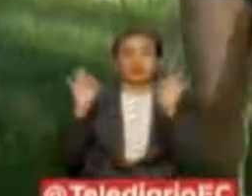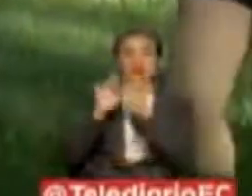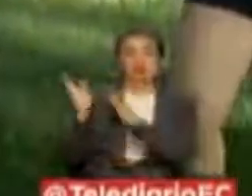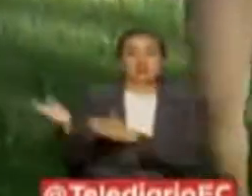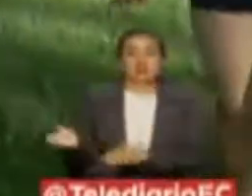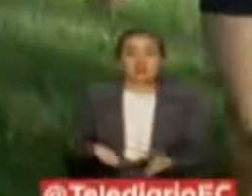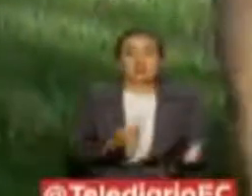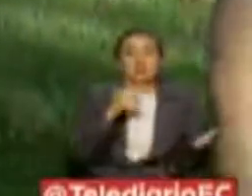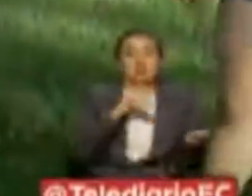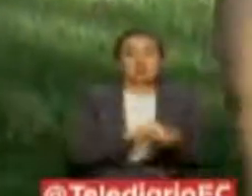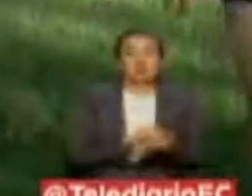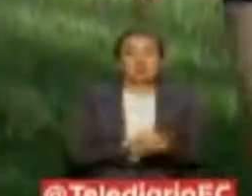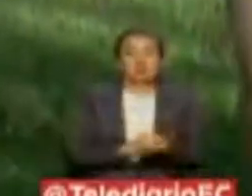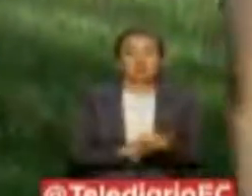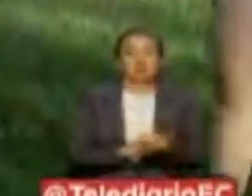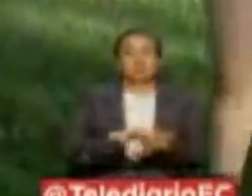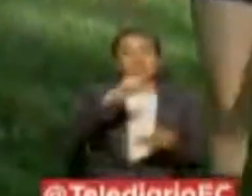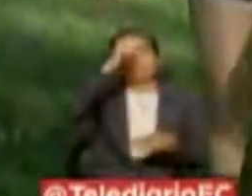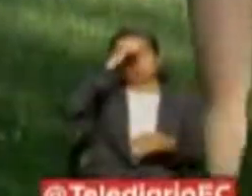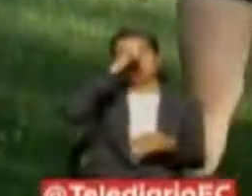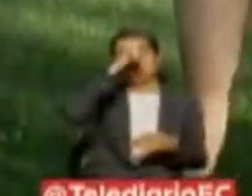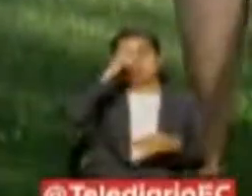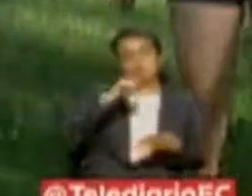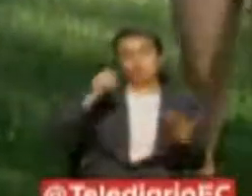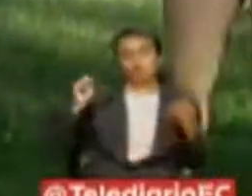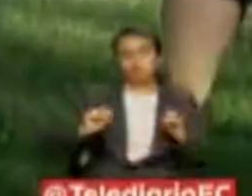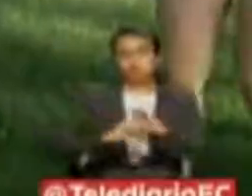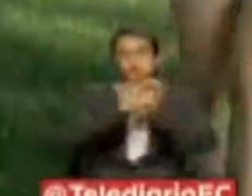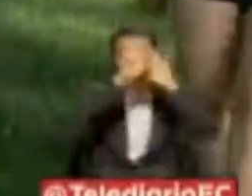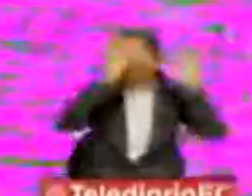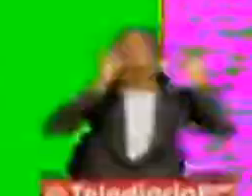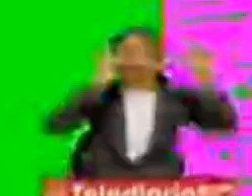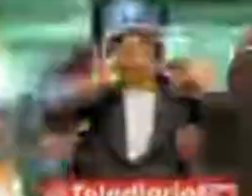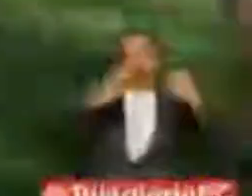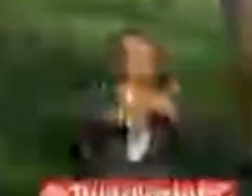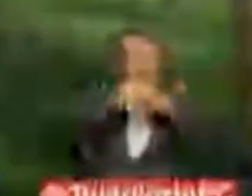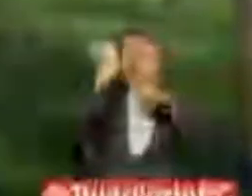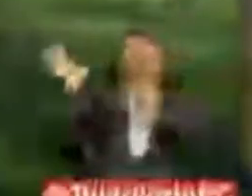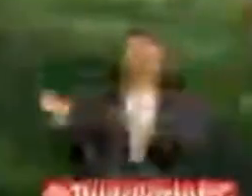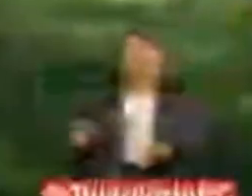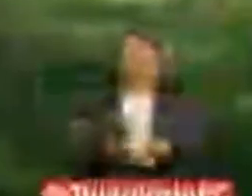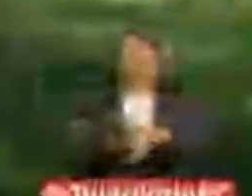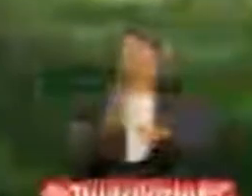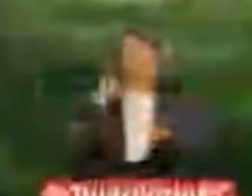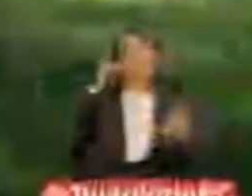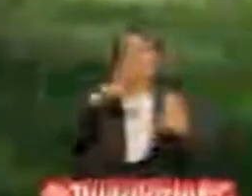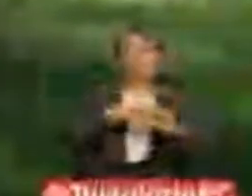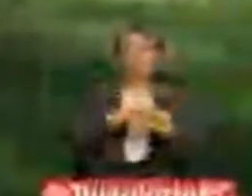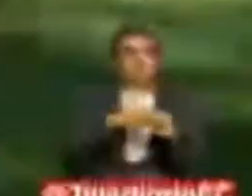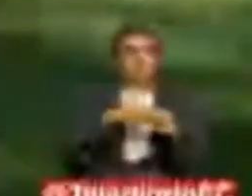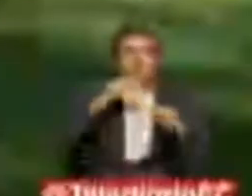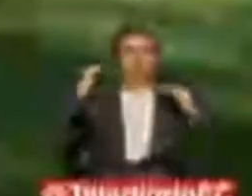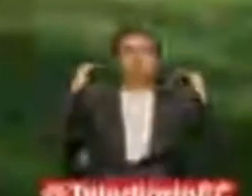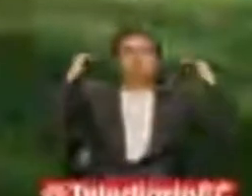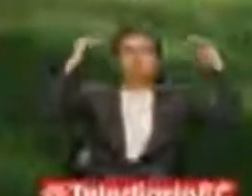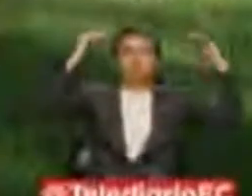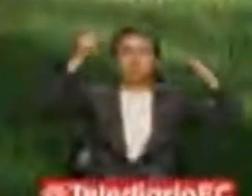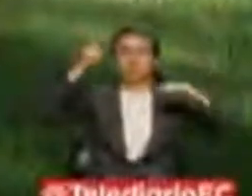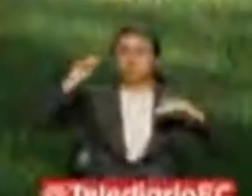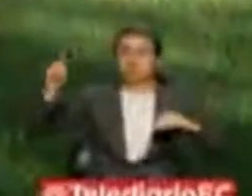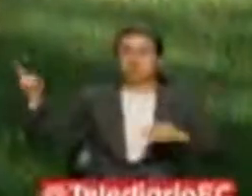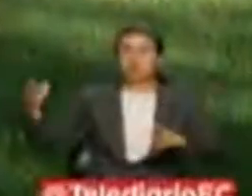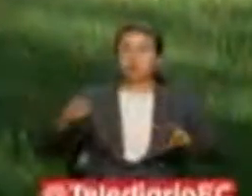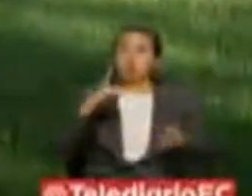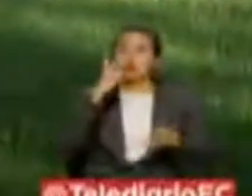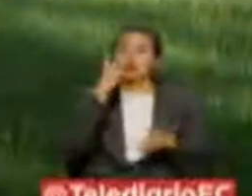juventud ecuatoriana. Este domingo, desde las 9 de la mañana, se va a estar realizando esta partida desde la Tribuna del Sur. El costo,